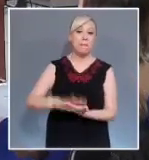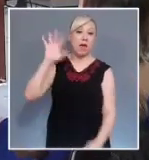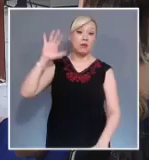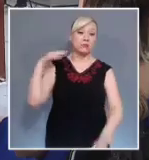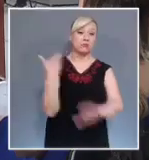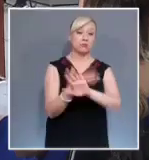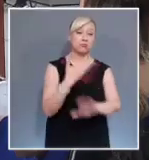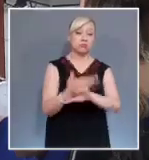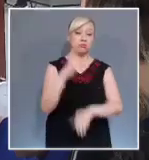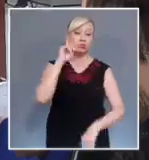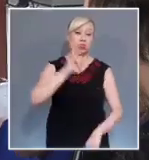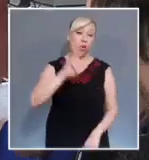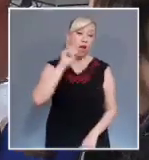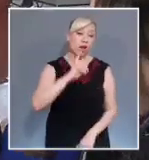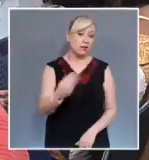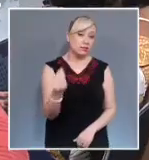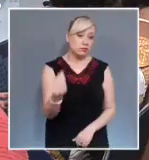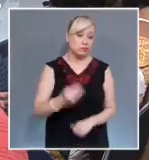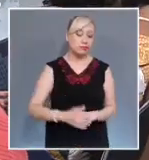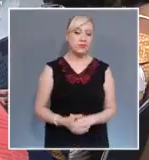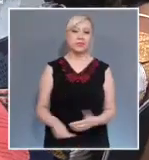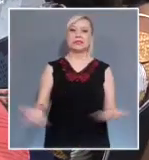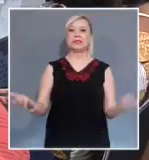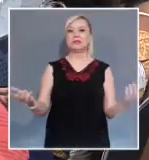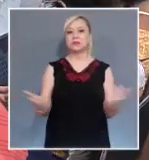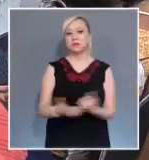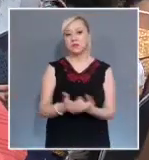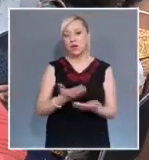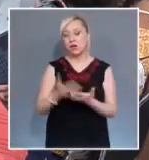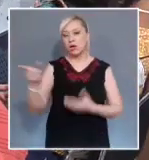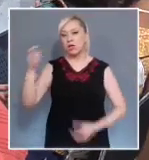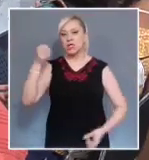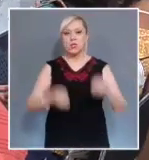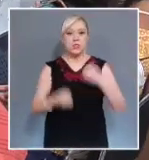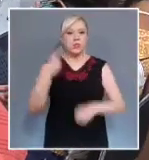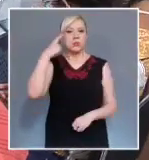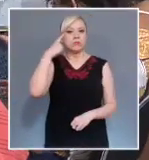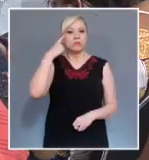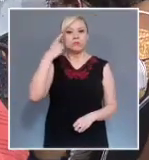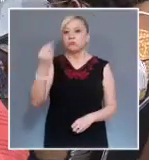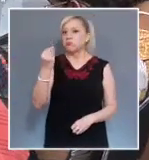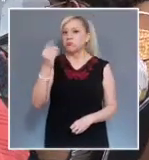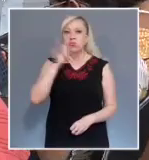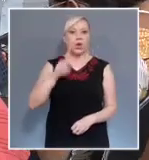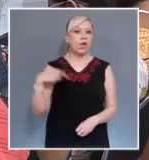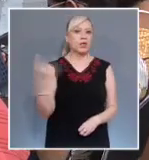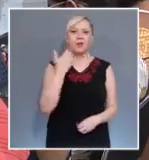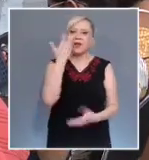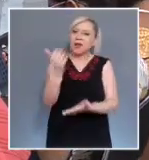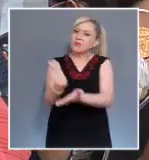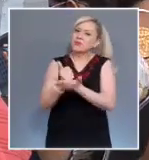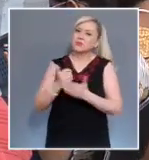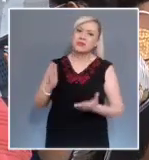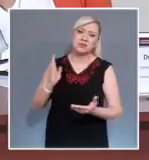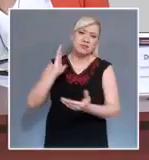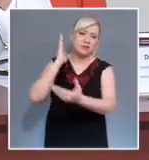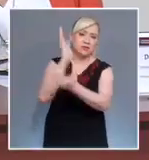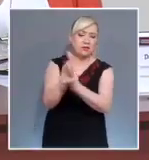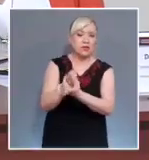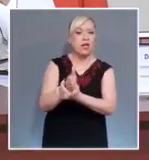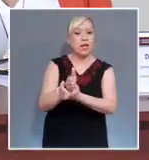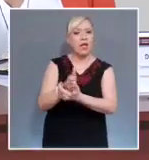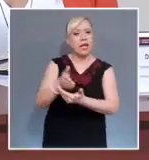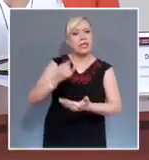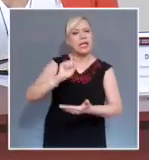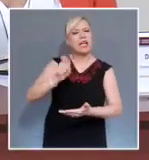frente a ello los centros de Justicia han sido la opción para muchas mujeres que buscan ayuda en ello se ofrece apoyo en psicología